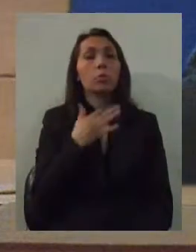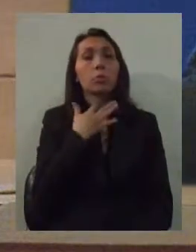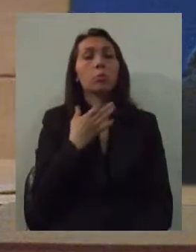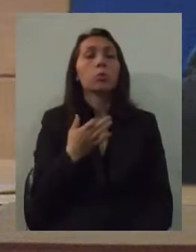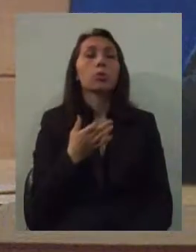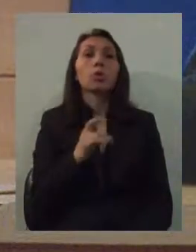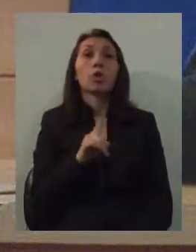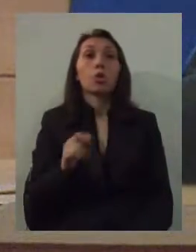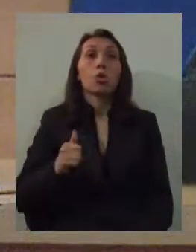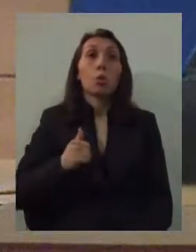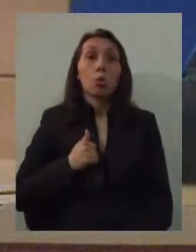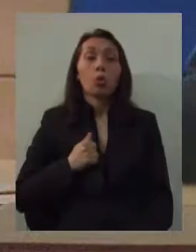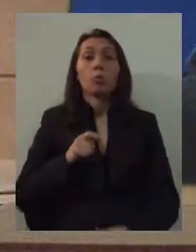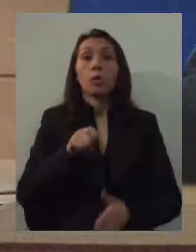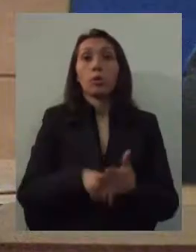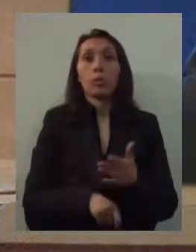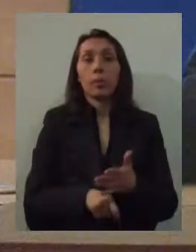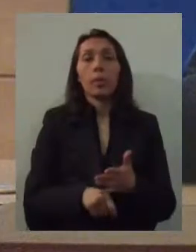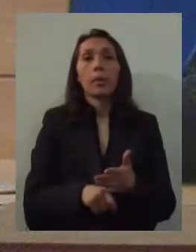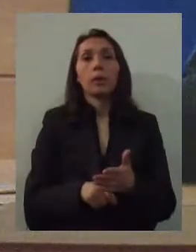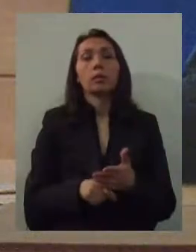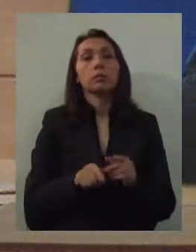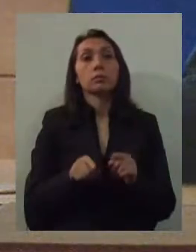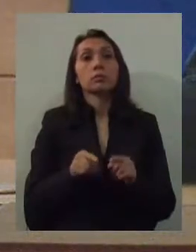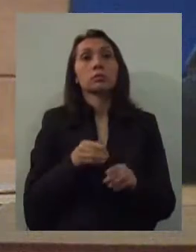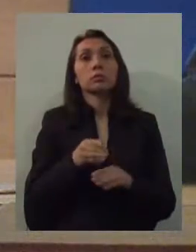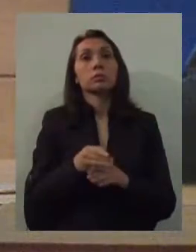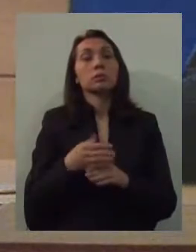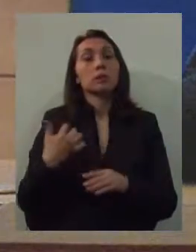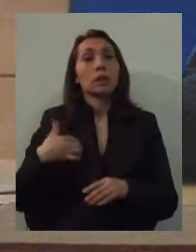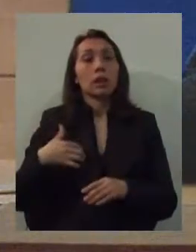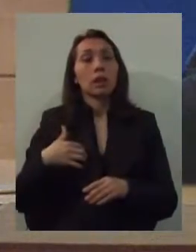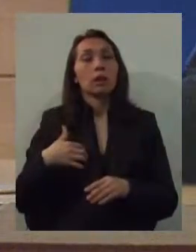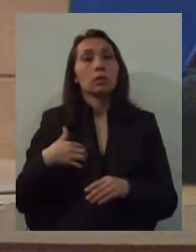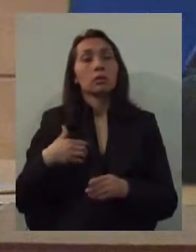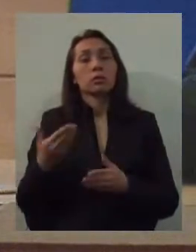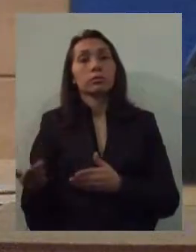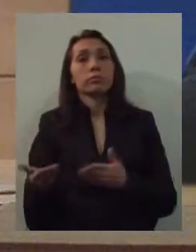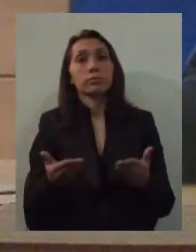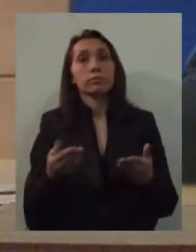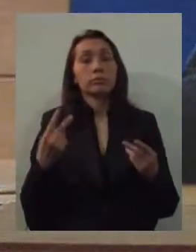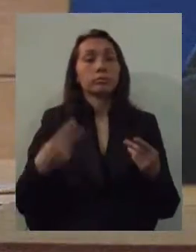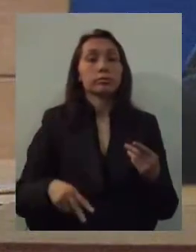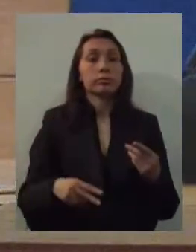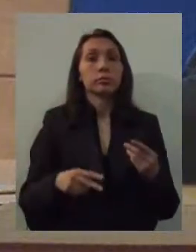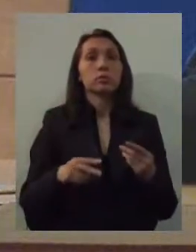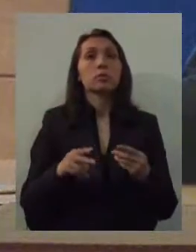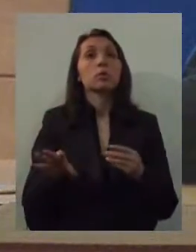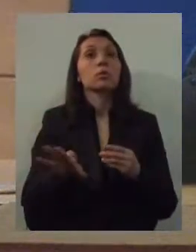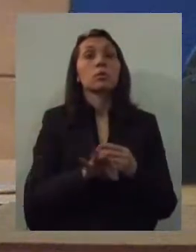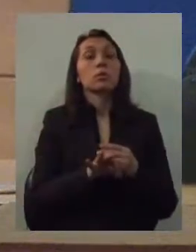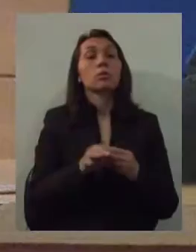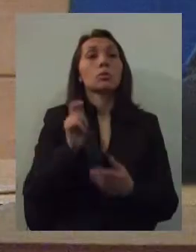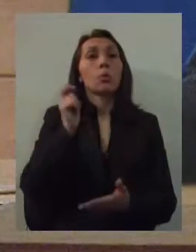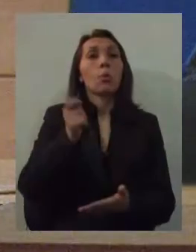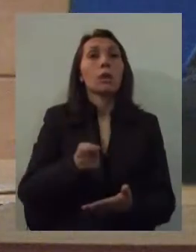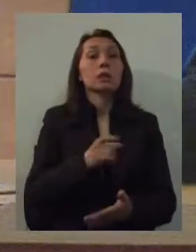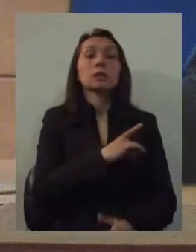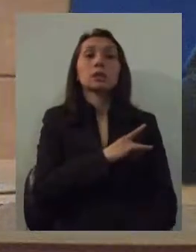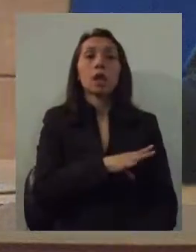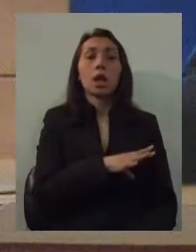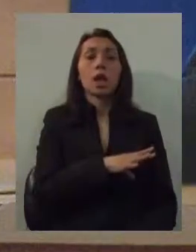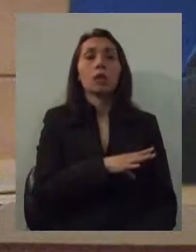ha cumplido con un contrato sobre bienes en Argentina y las partes habían elegido como juez competente el